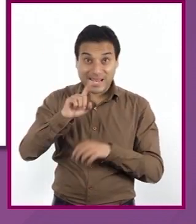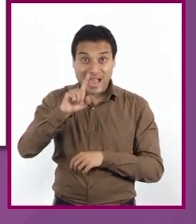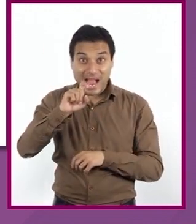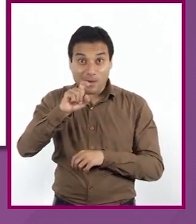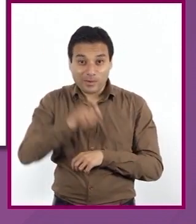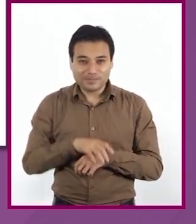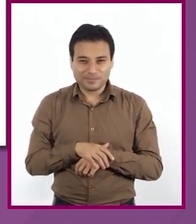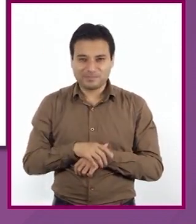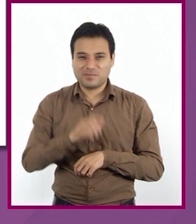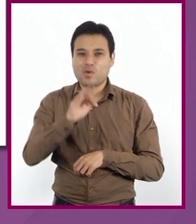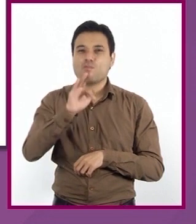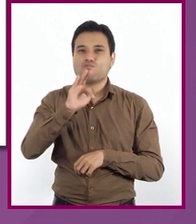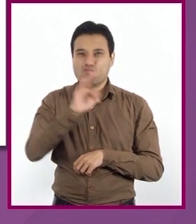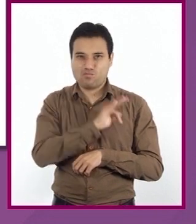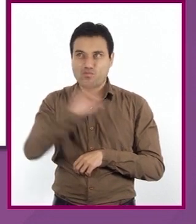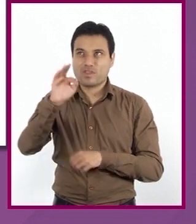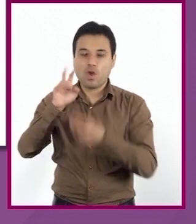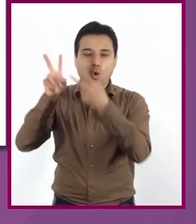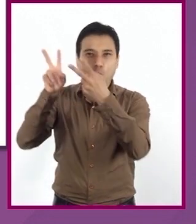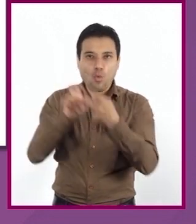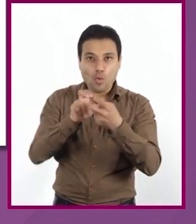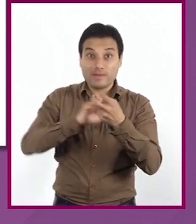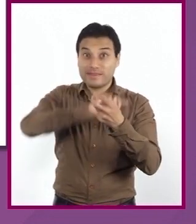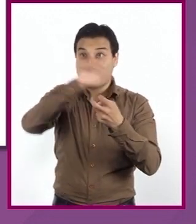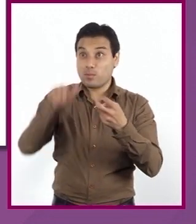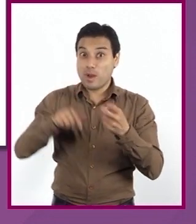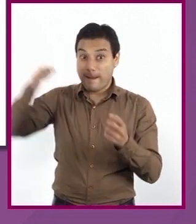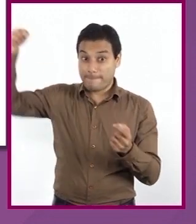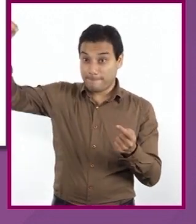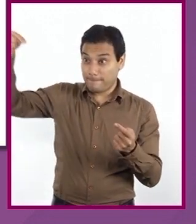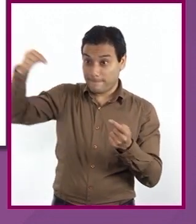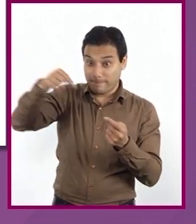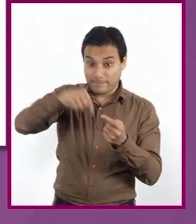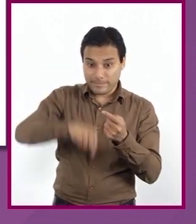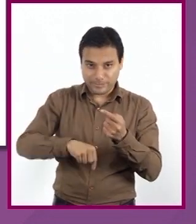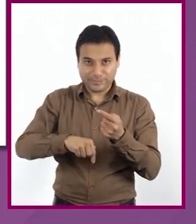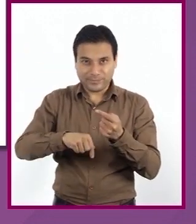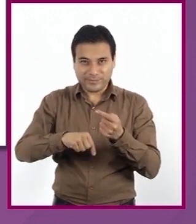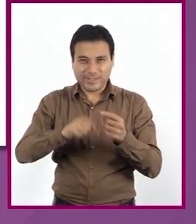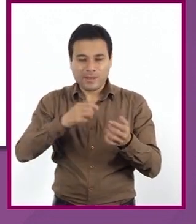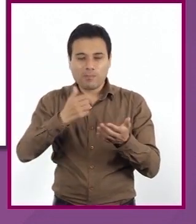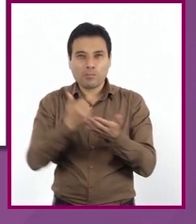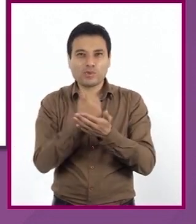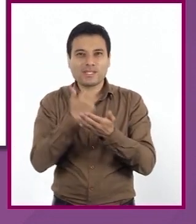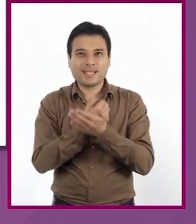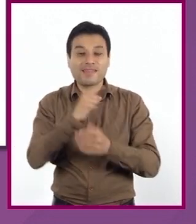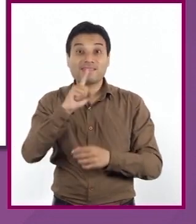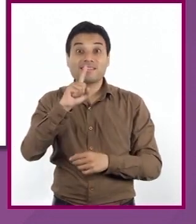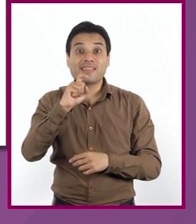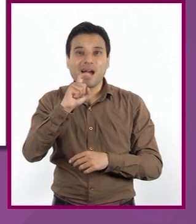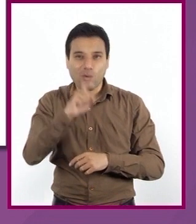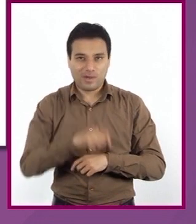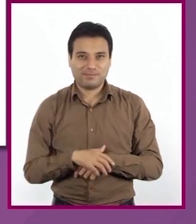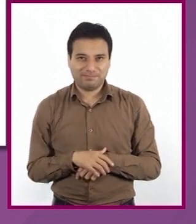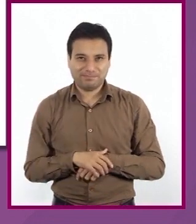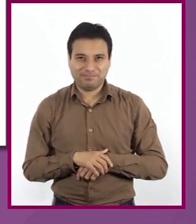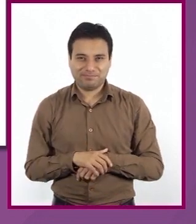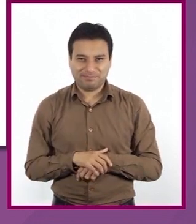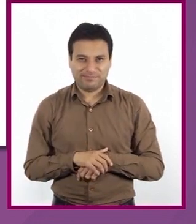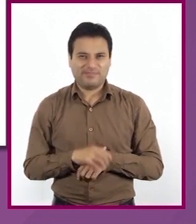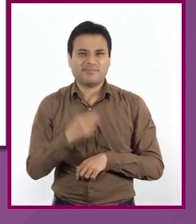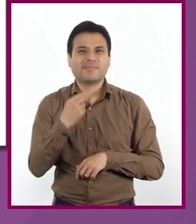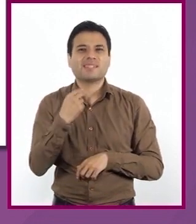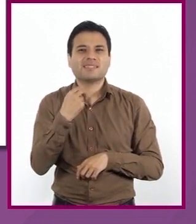atravesaría la llave y llegaría hasta un recipiente de vidrio lleno de agua y revestido con una fina capa de metal,